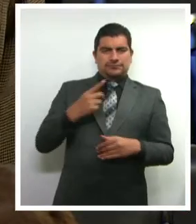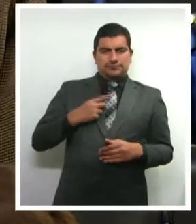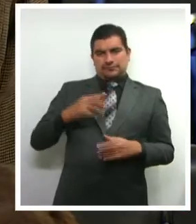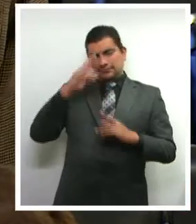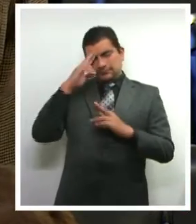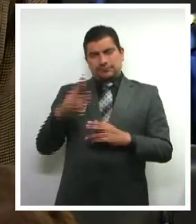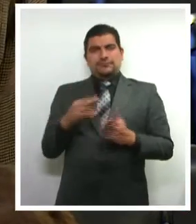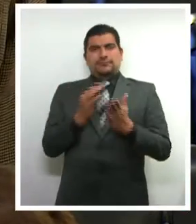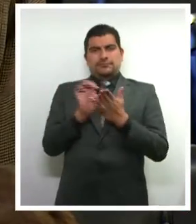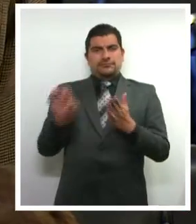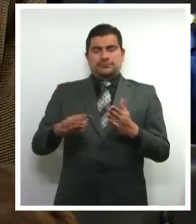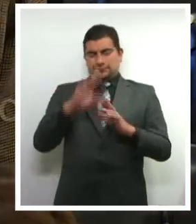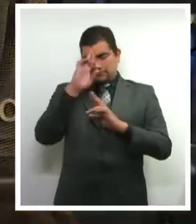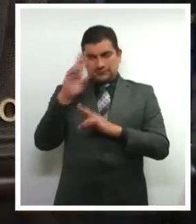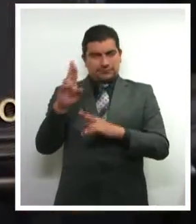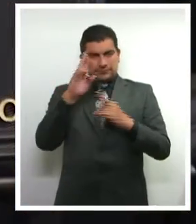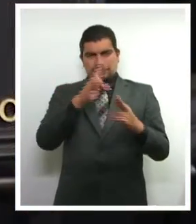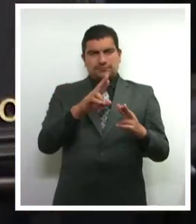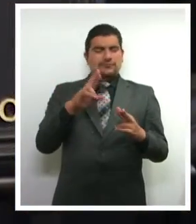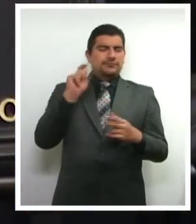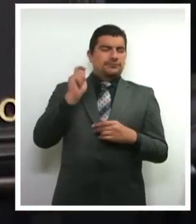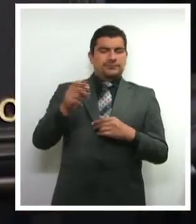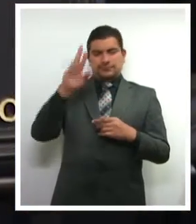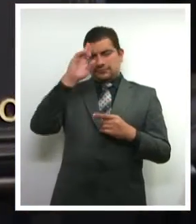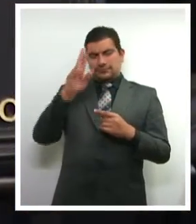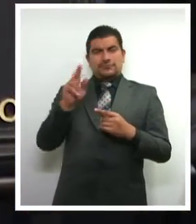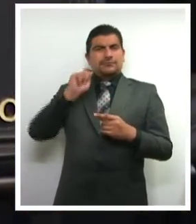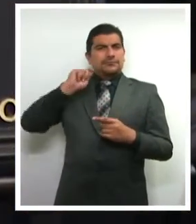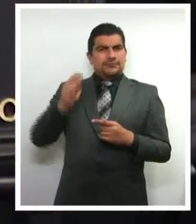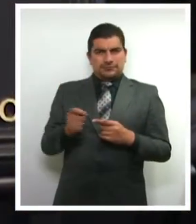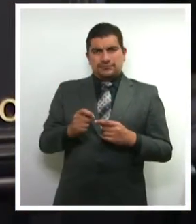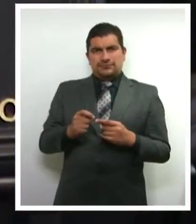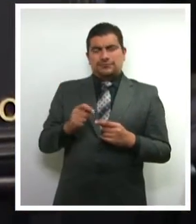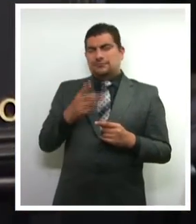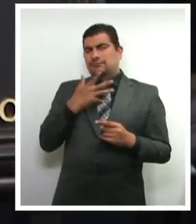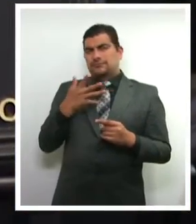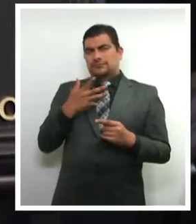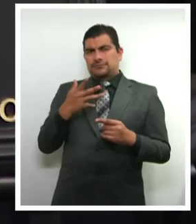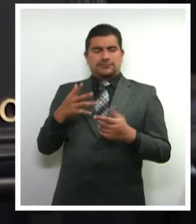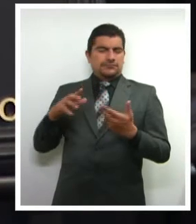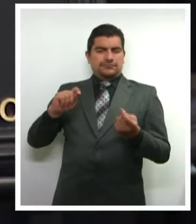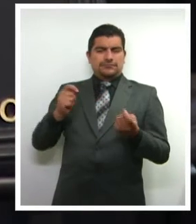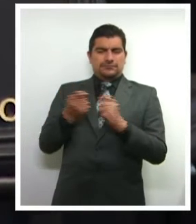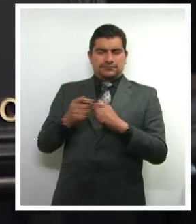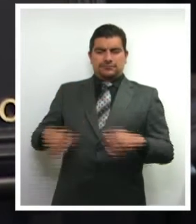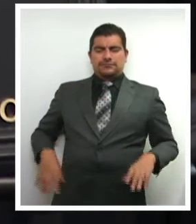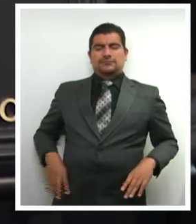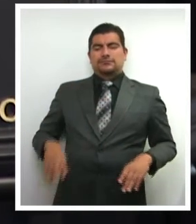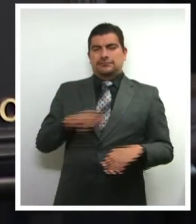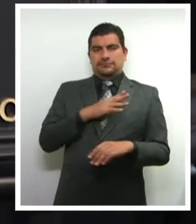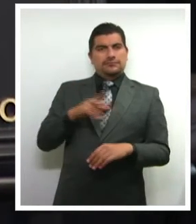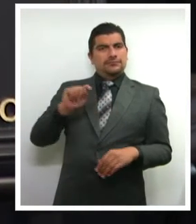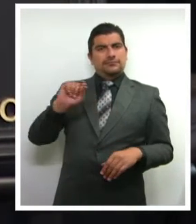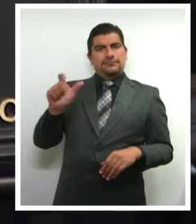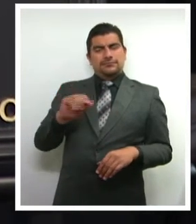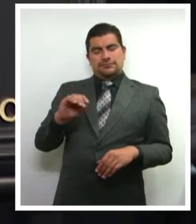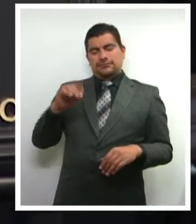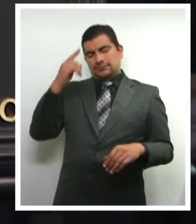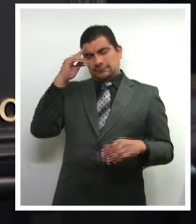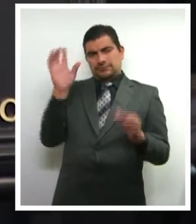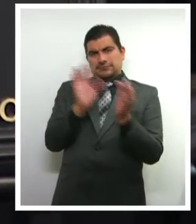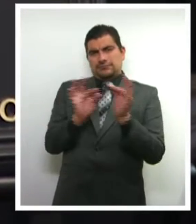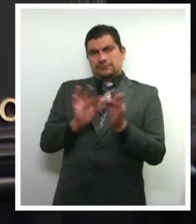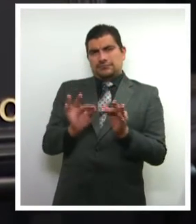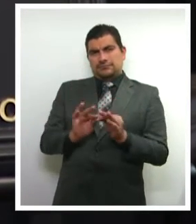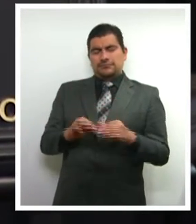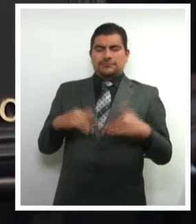Un acto de respeto lo constituye precisamente la modificación del título del texto constitucional, pues